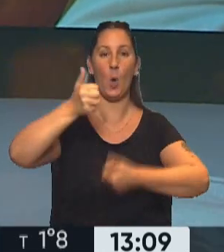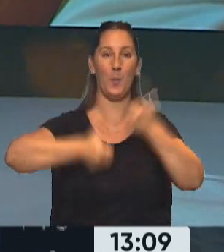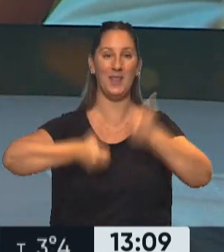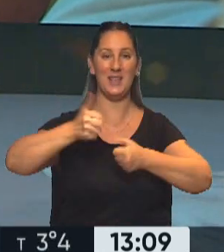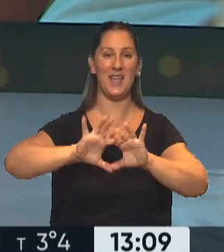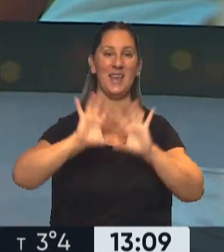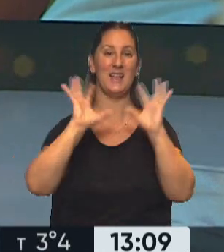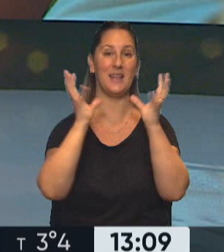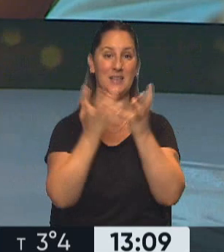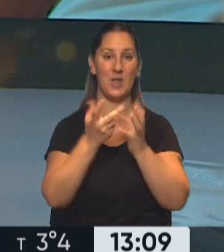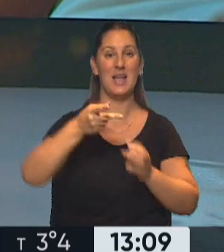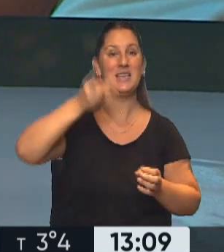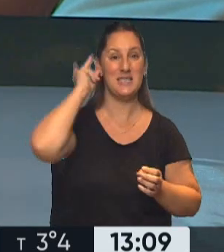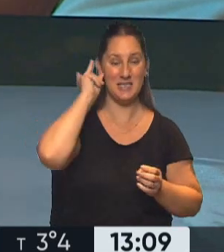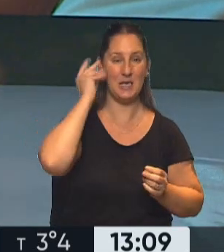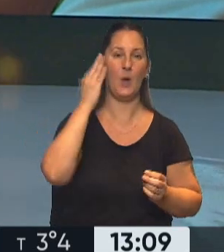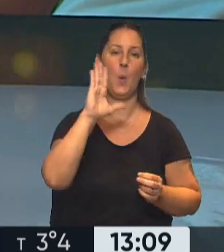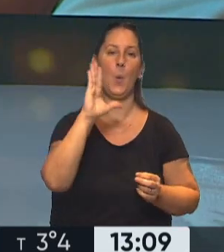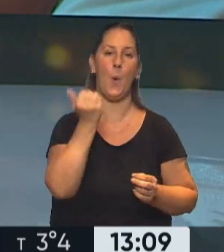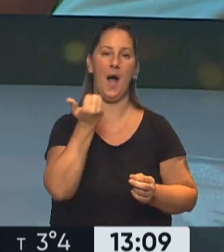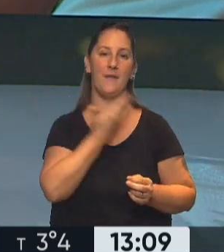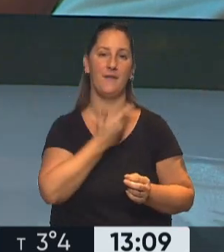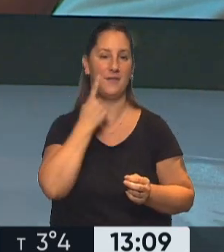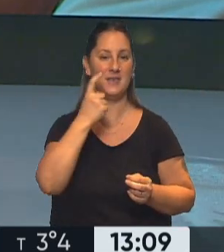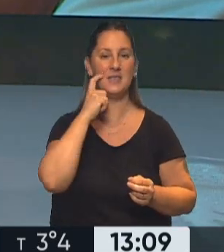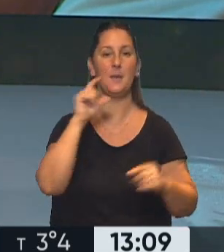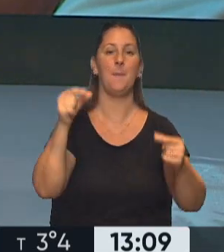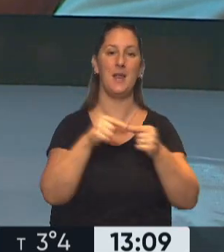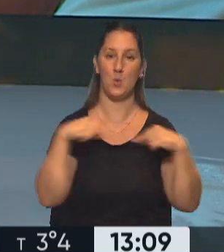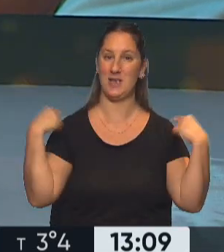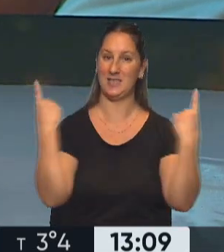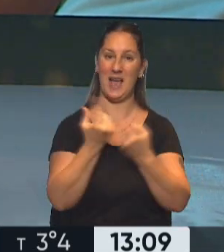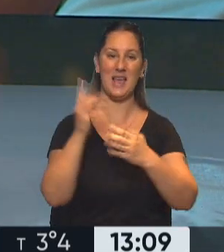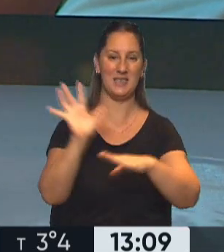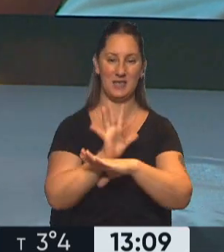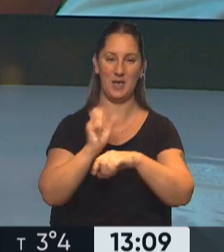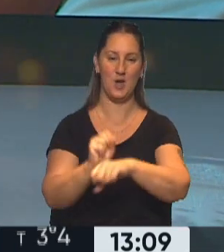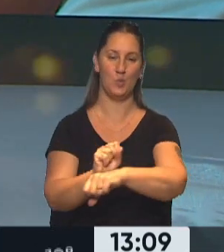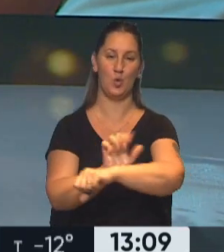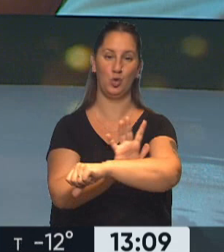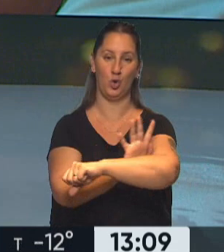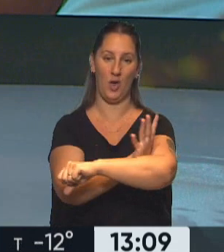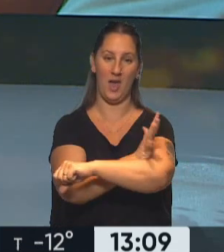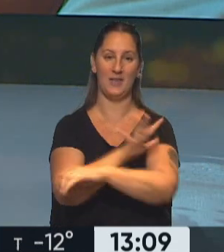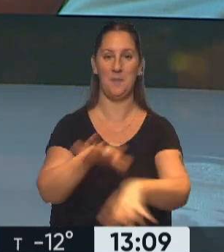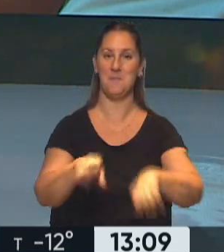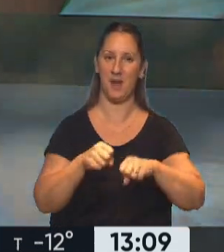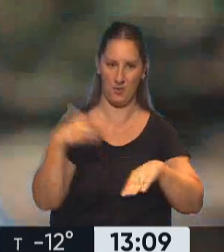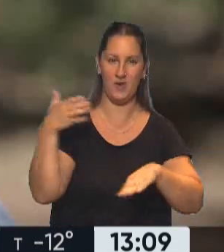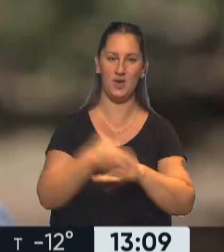internacional desde Chile en el Bafisi. Van a ver su película en una sala de cine. Están muy emocionados y estuvieron tempranito en la televisión